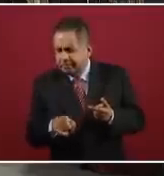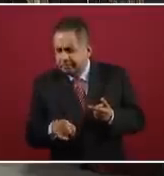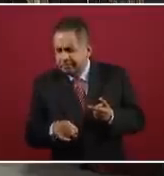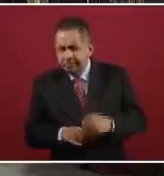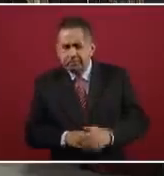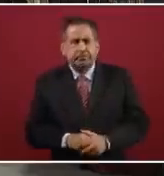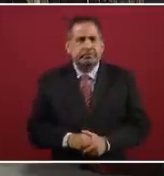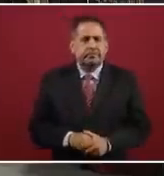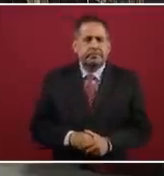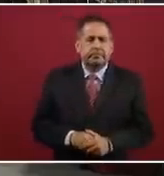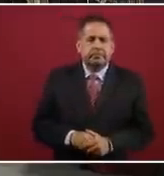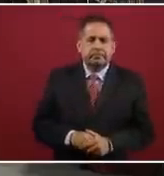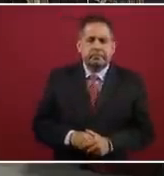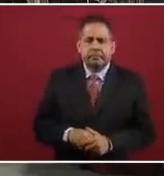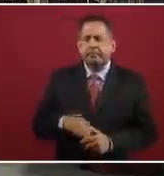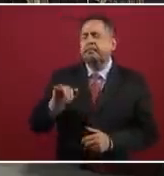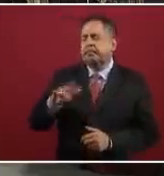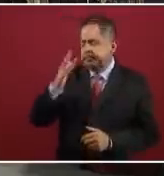Sí,